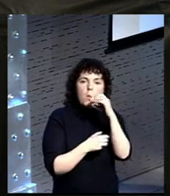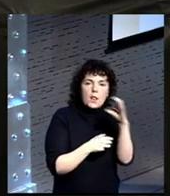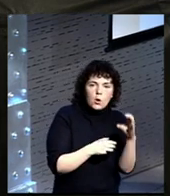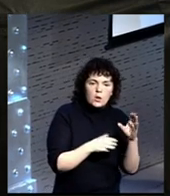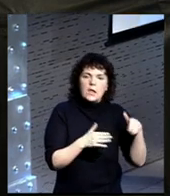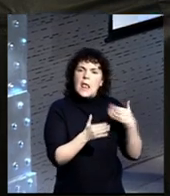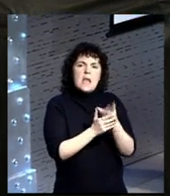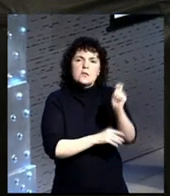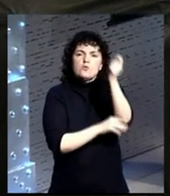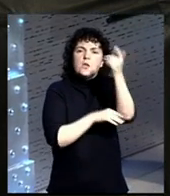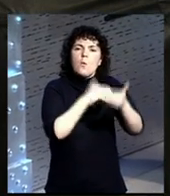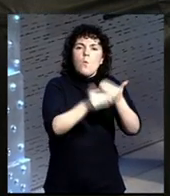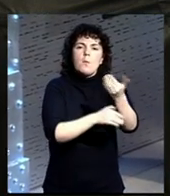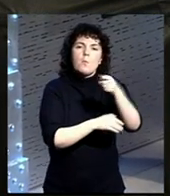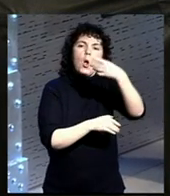cosas, ¿no? Ejemplos como GoBank.